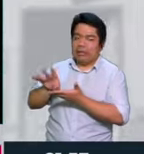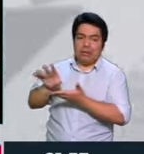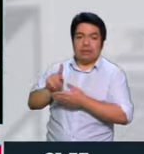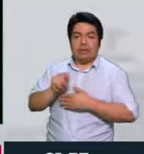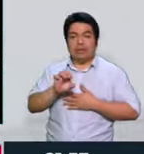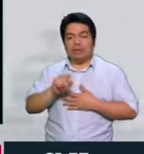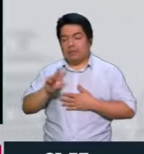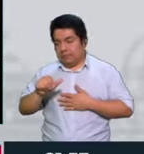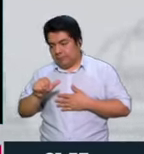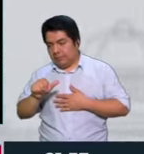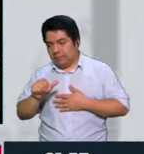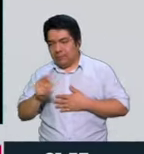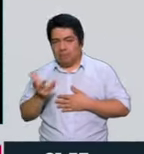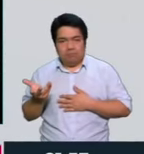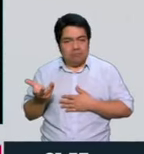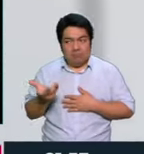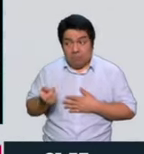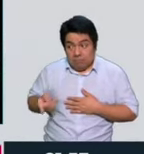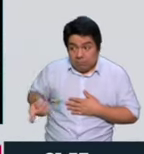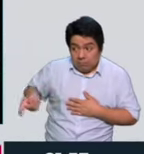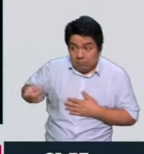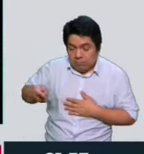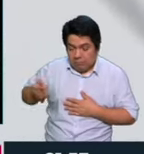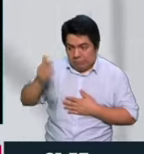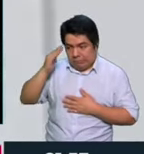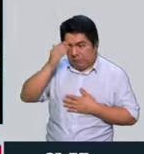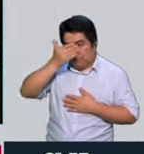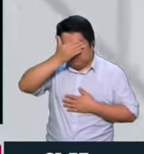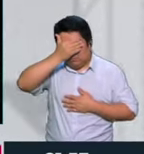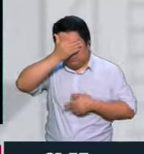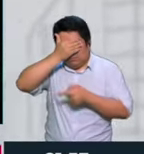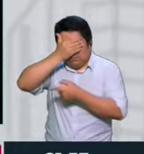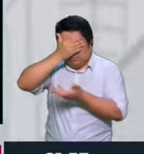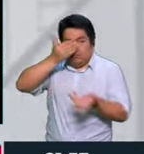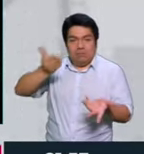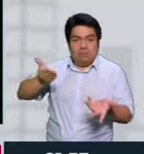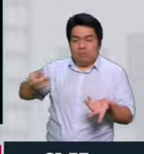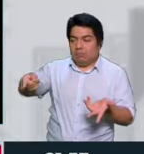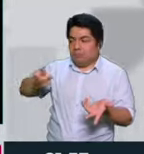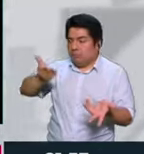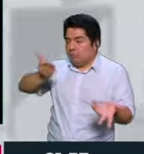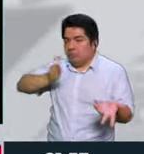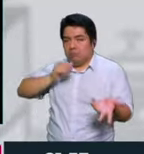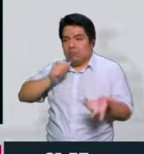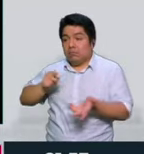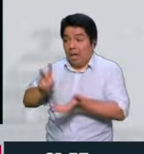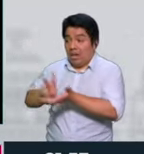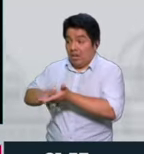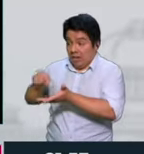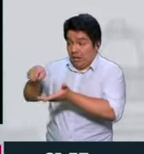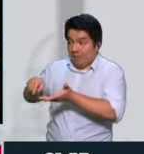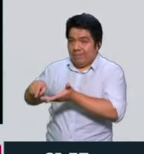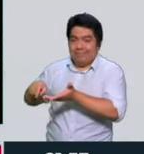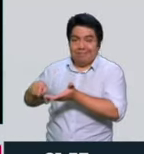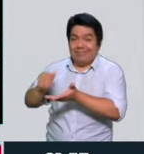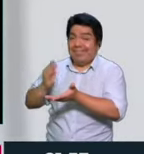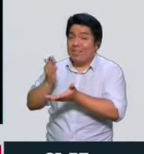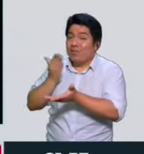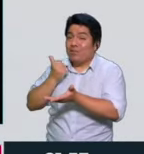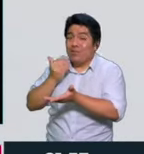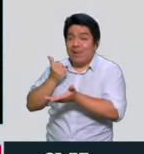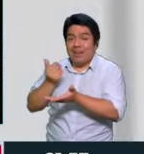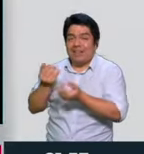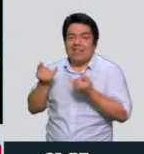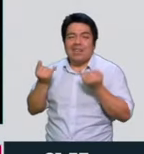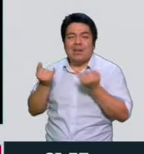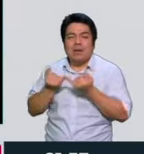Televisa y no se dan cuenta que por un lado han perdido credibilidad, pero que también no generan